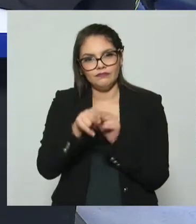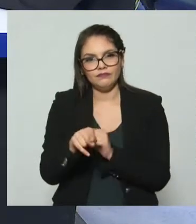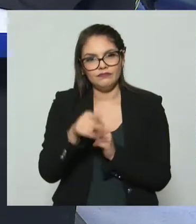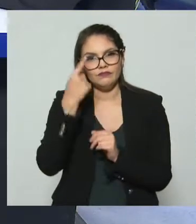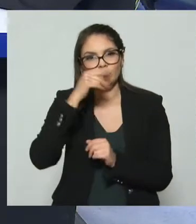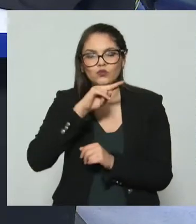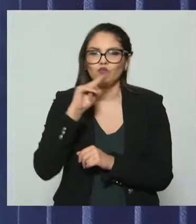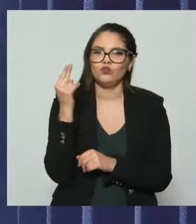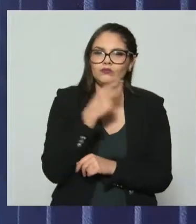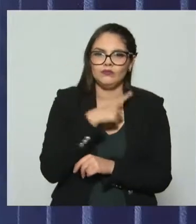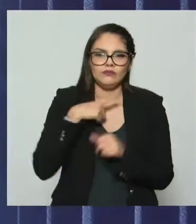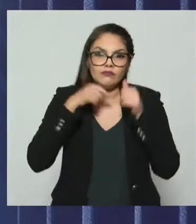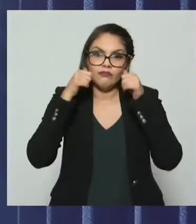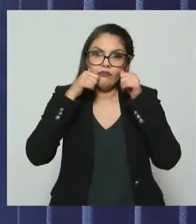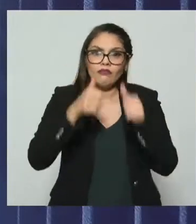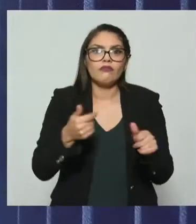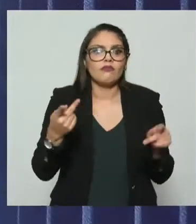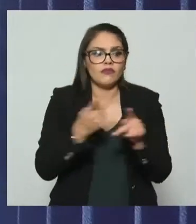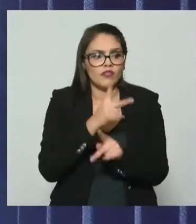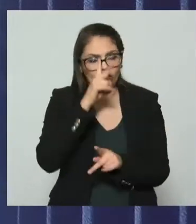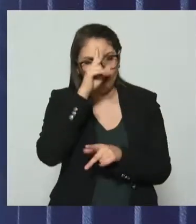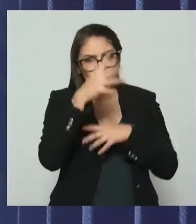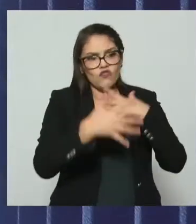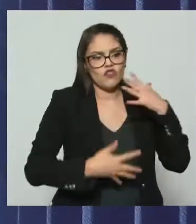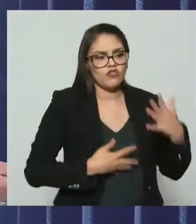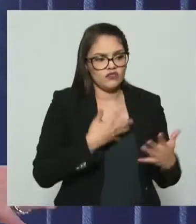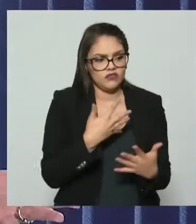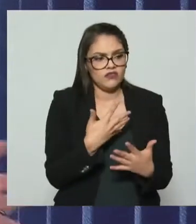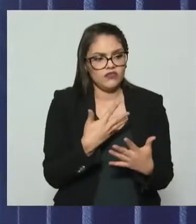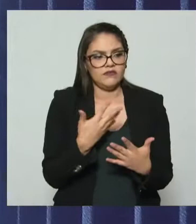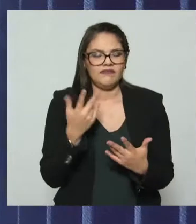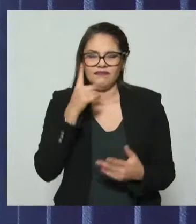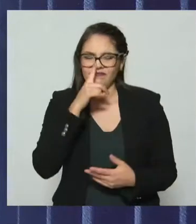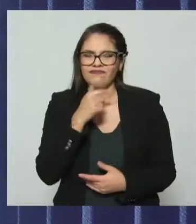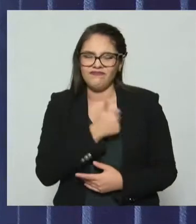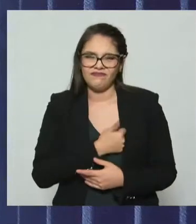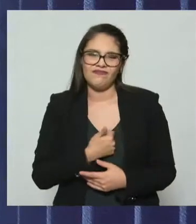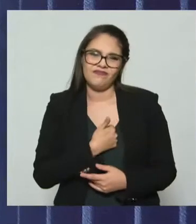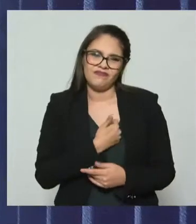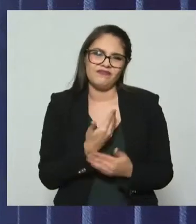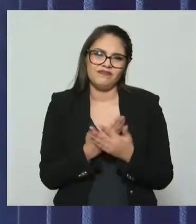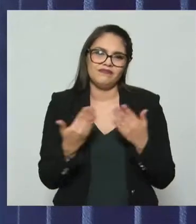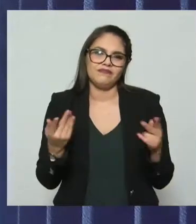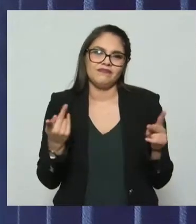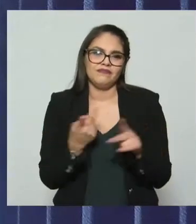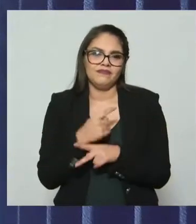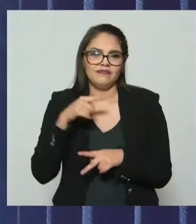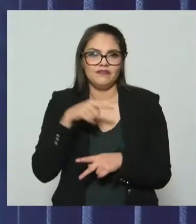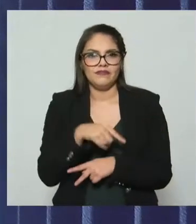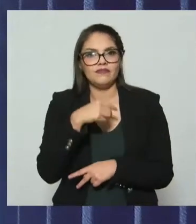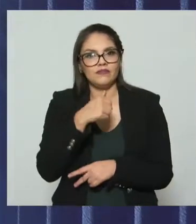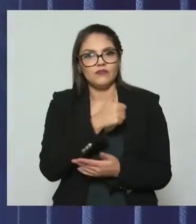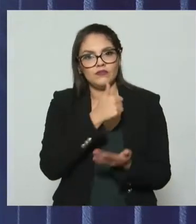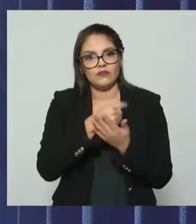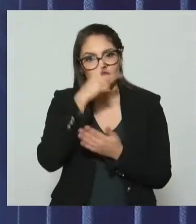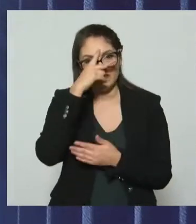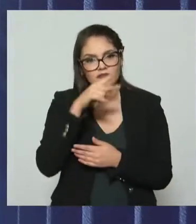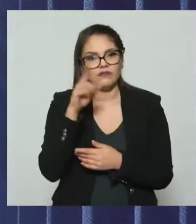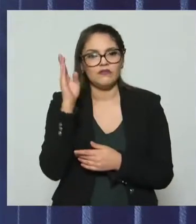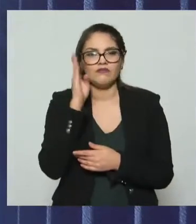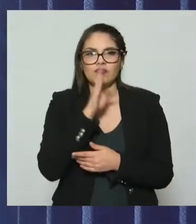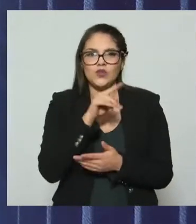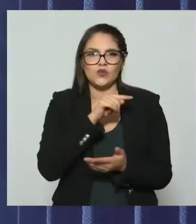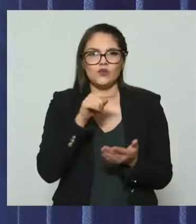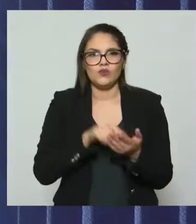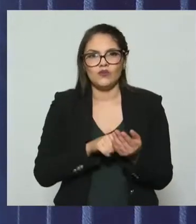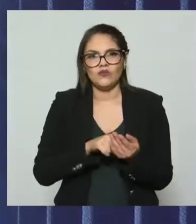de atender las causas de la violencia que pues lamentablemente colocan a la capital del país en un deshonroso lugar en